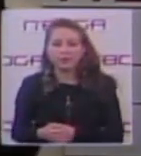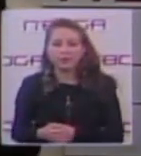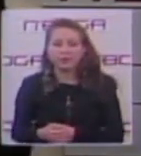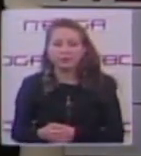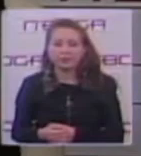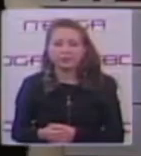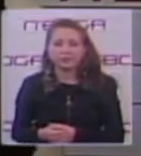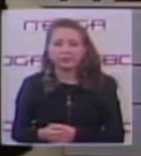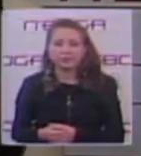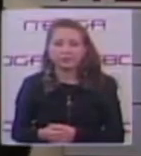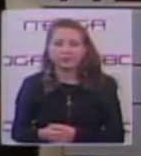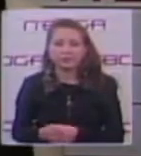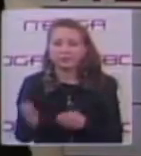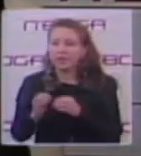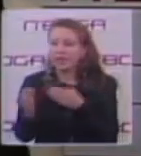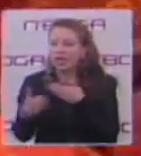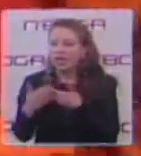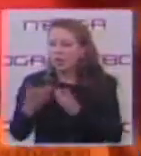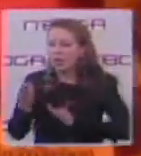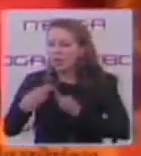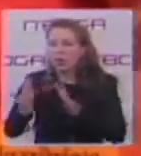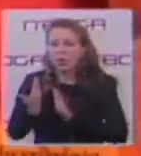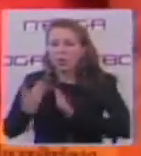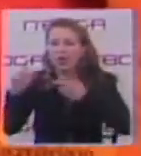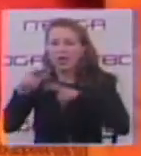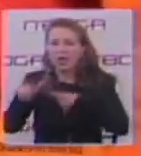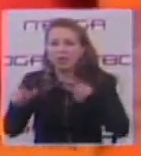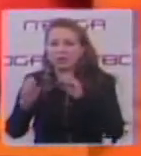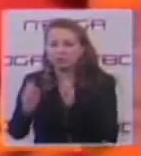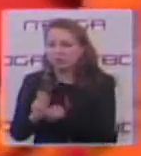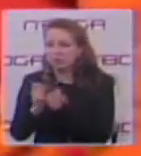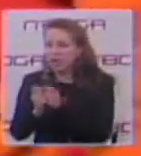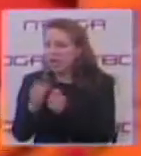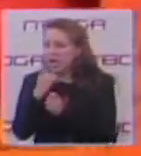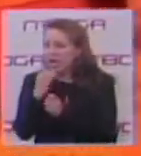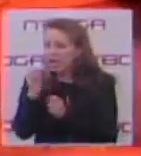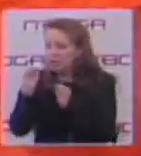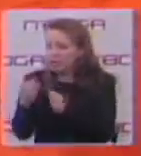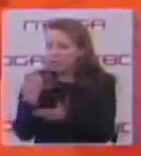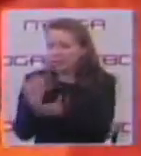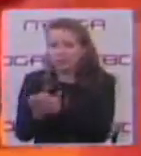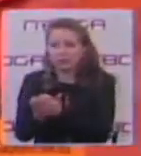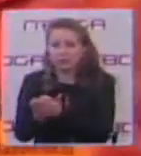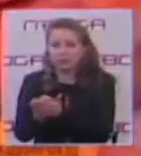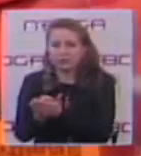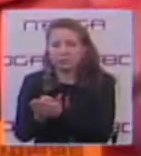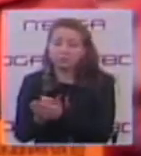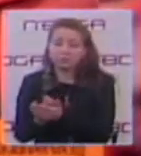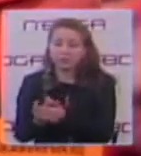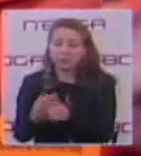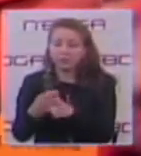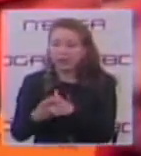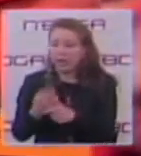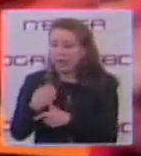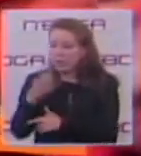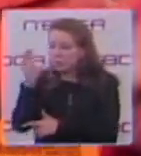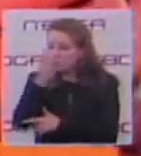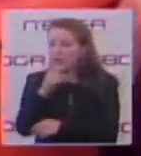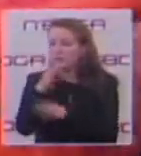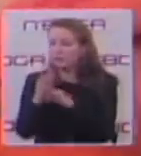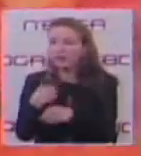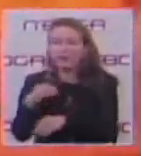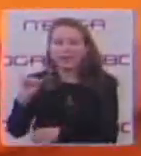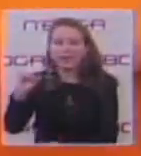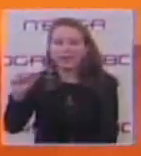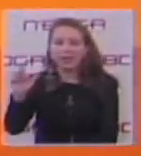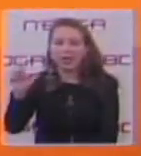que sea factible de venderse en cualquier lugar y que sea adaptable para todo público. Y ese fue que buscamos y adquirimos Ya